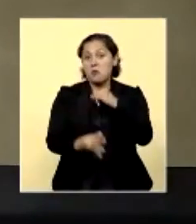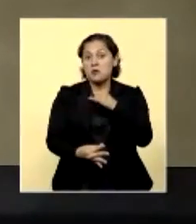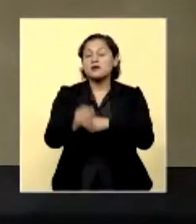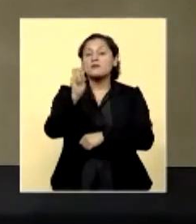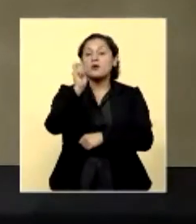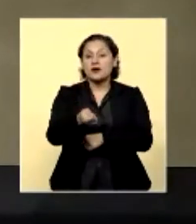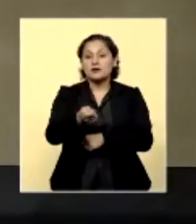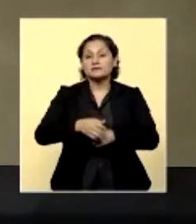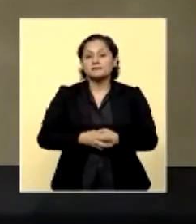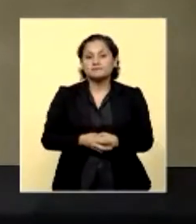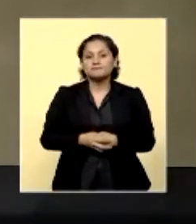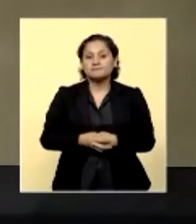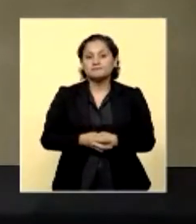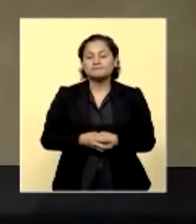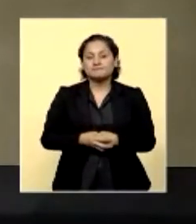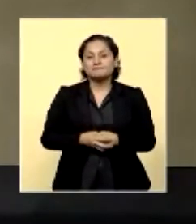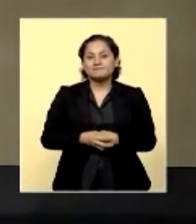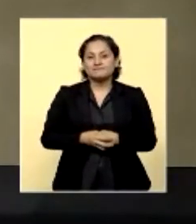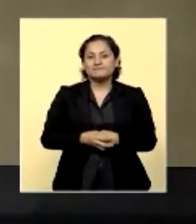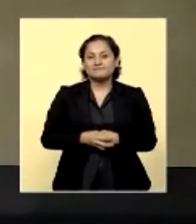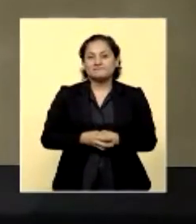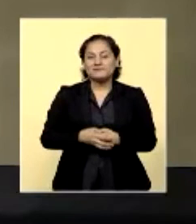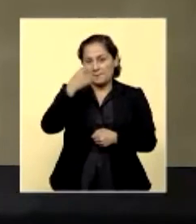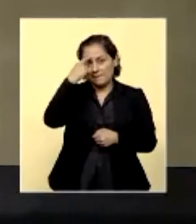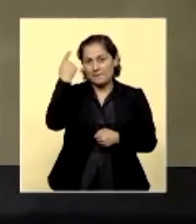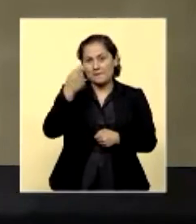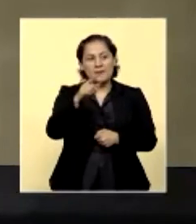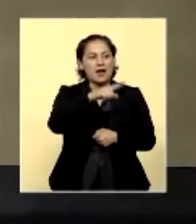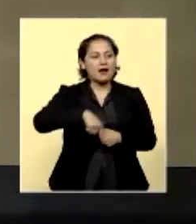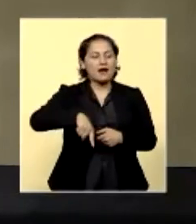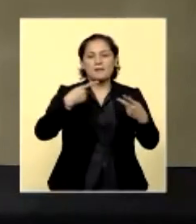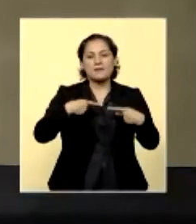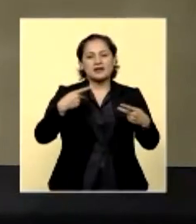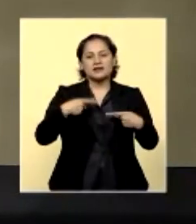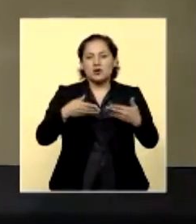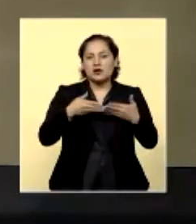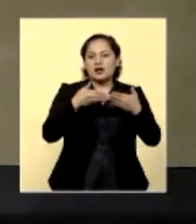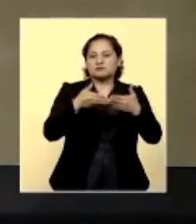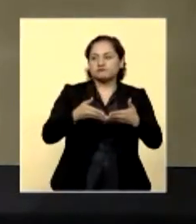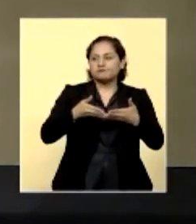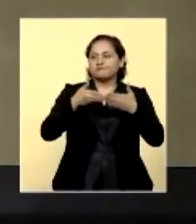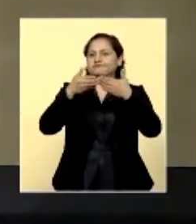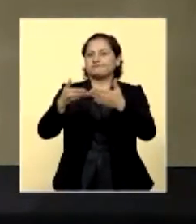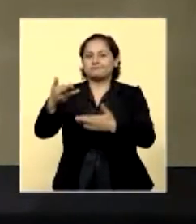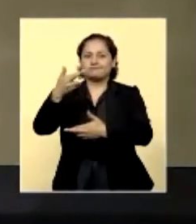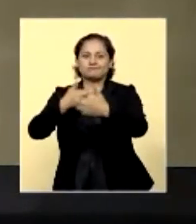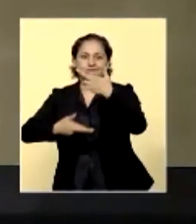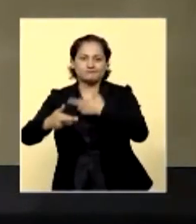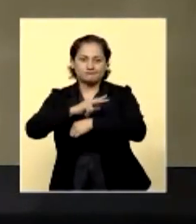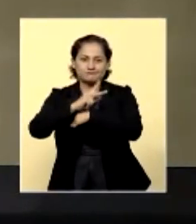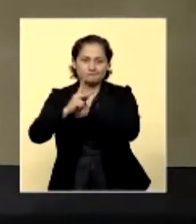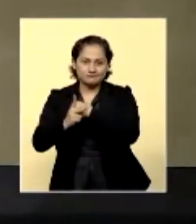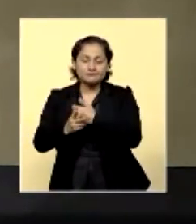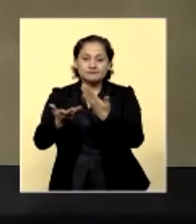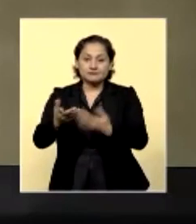navegadores servirán para regresar a los navegantes. Nós vivemos em uma região em que os navegadores vivimos chegaram. Vivimos en una región en la que